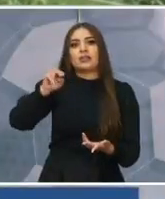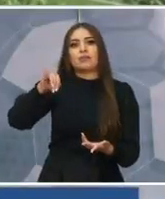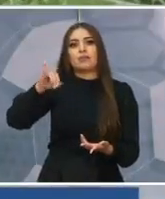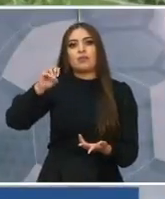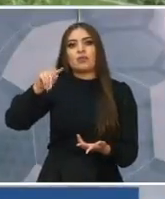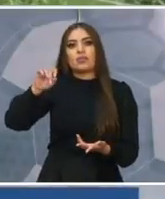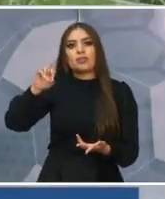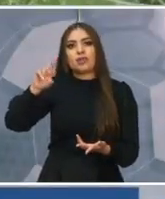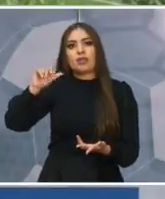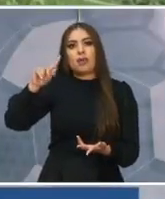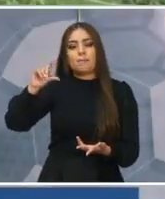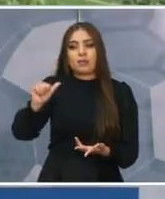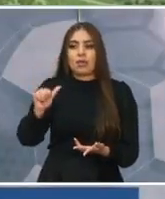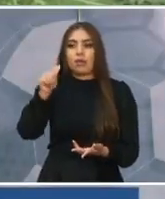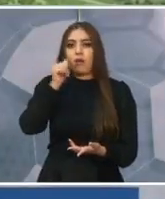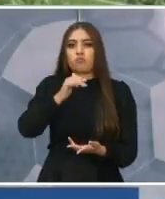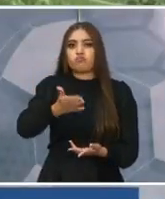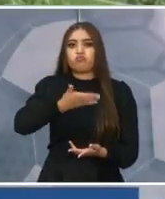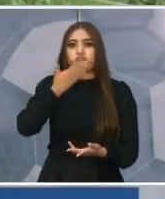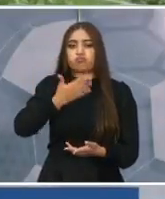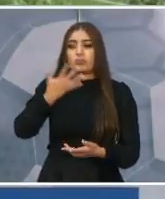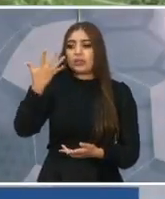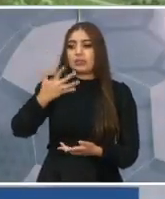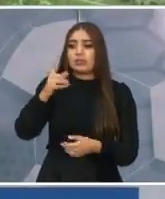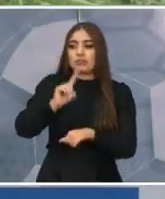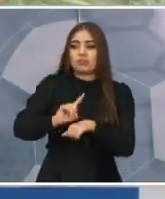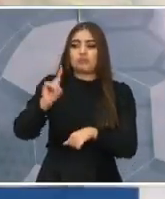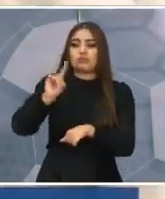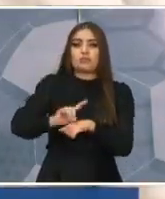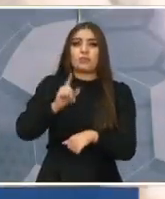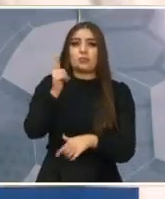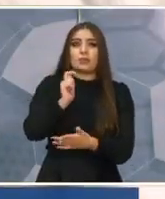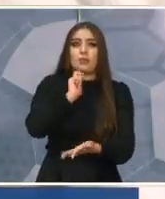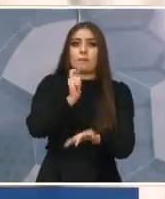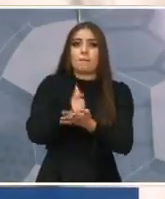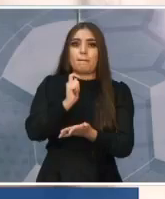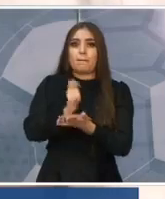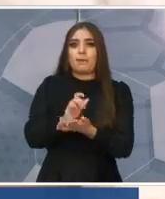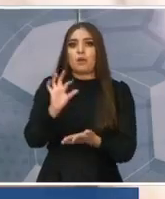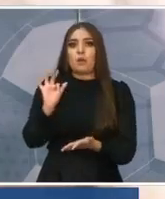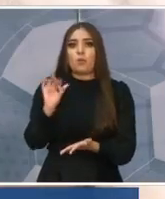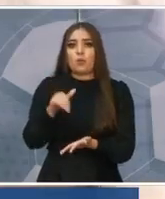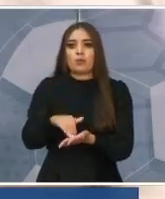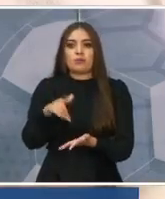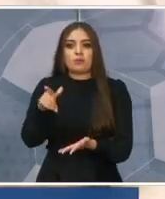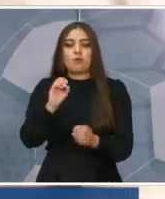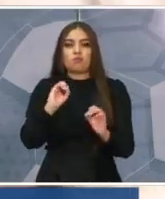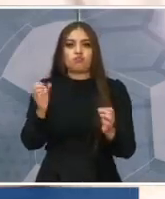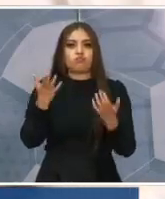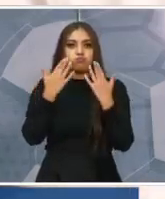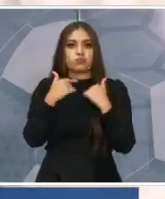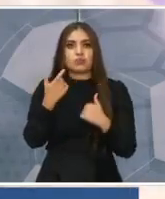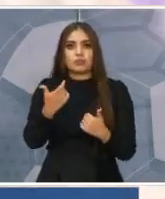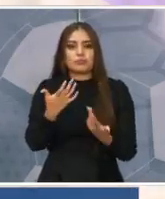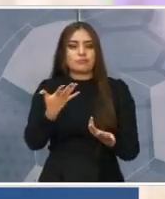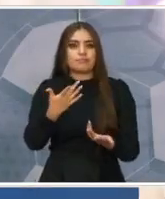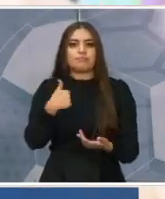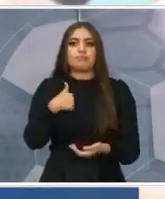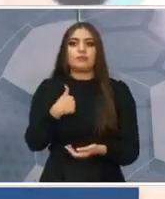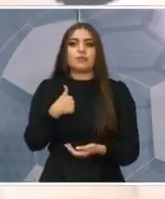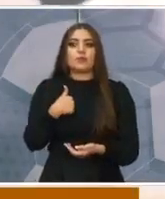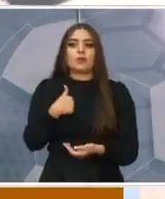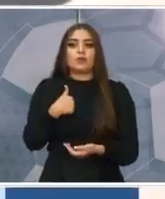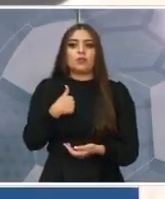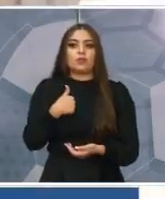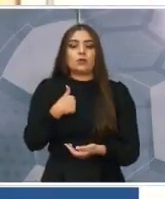representan un gasto de 40 mil pesos, dinero con el que no cuenta. Cubrir mis tratamientos para